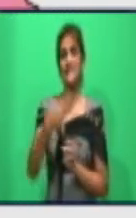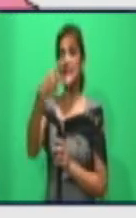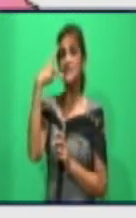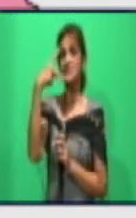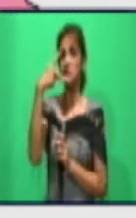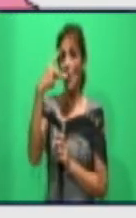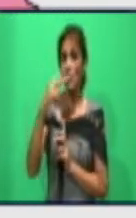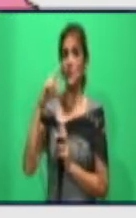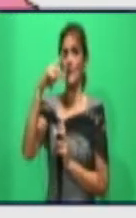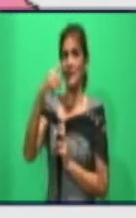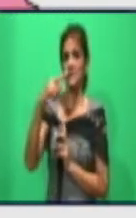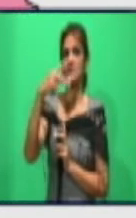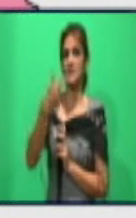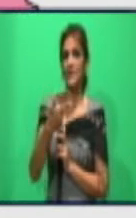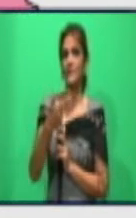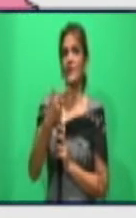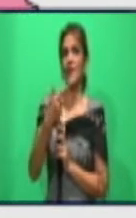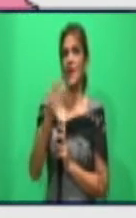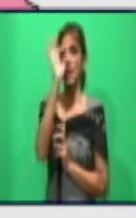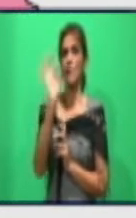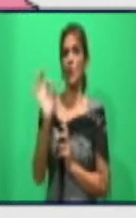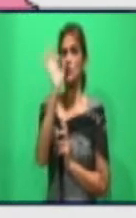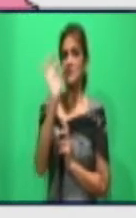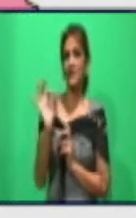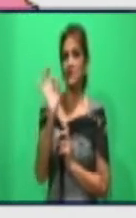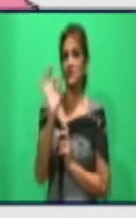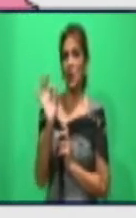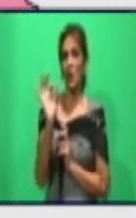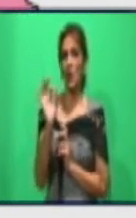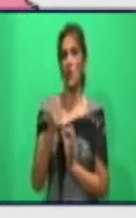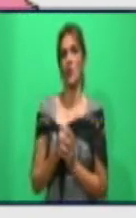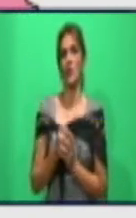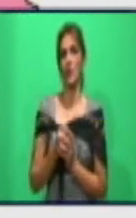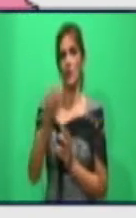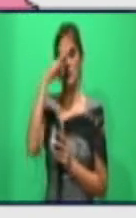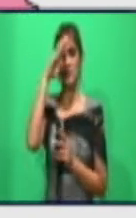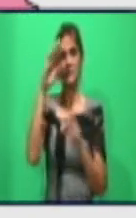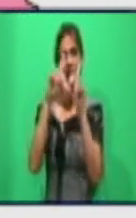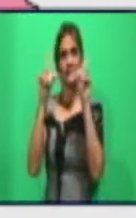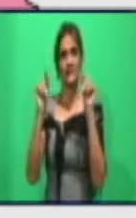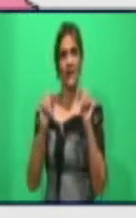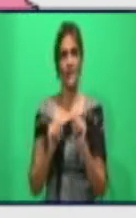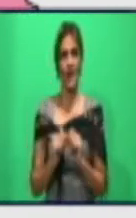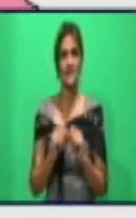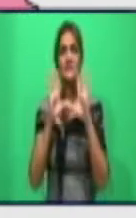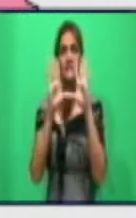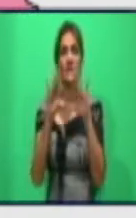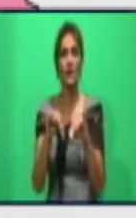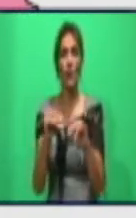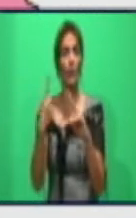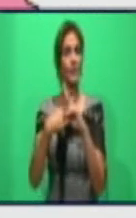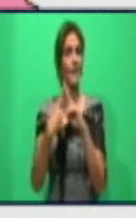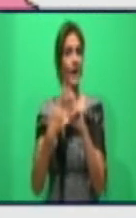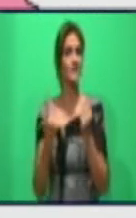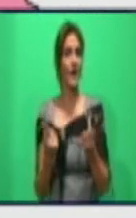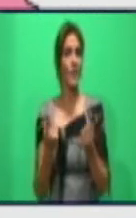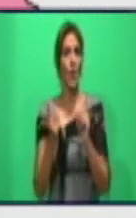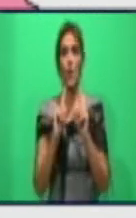tasa de la tasa promedio del país digo esto que aunque aún vayamos no se encuentra